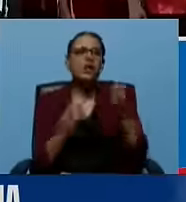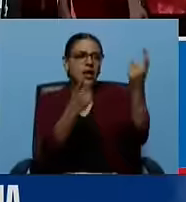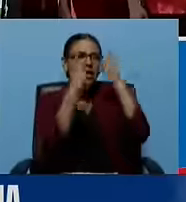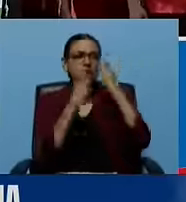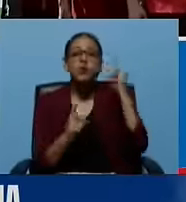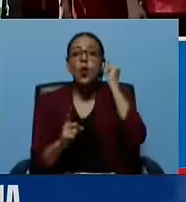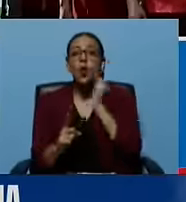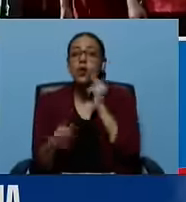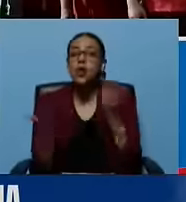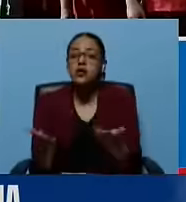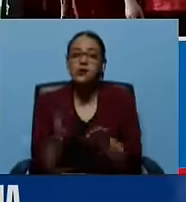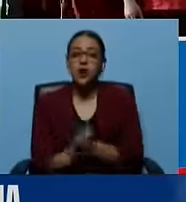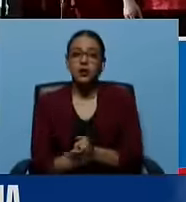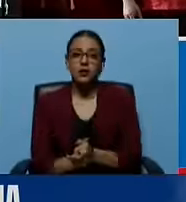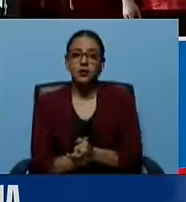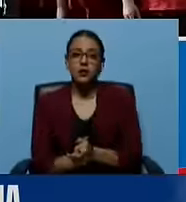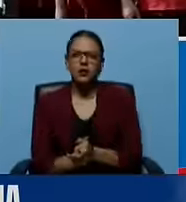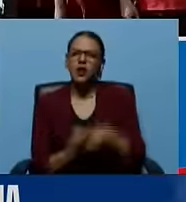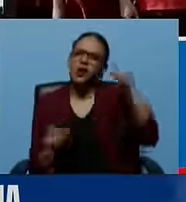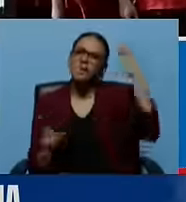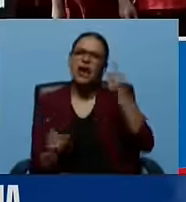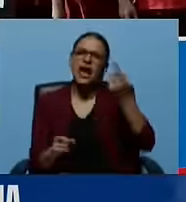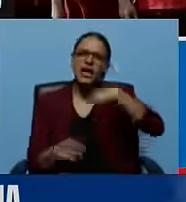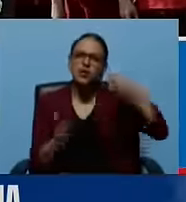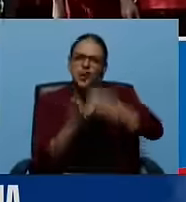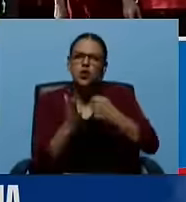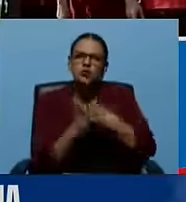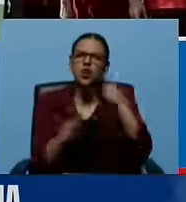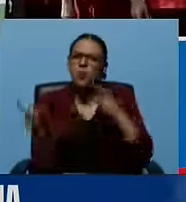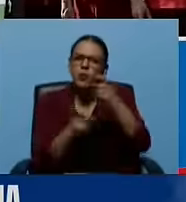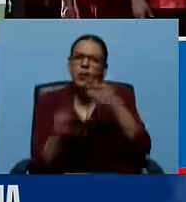Bolívar. ¿Para qué luchamos nosotros?